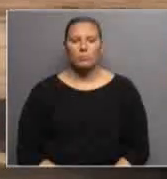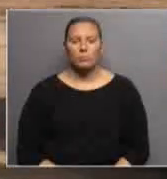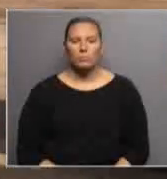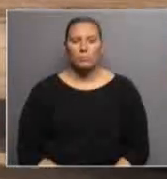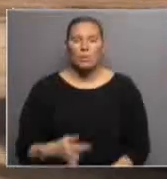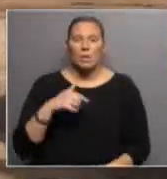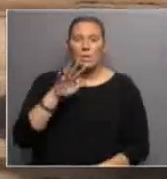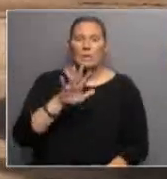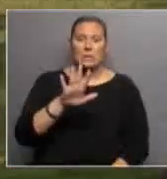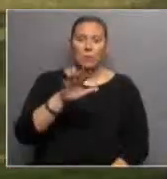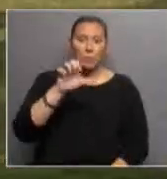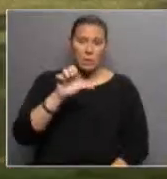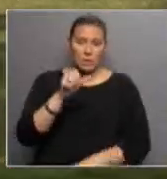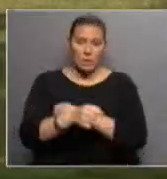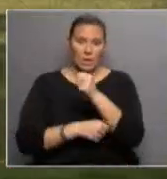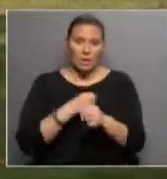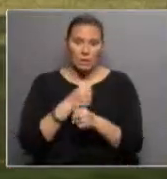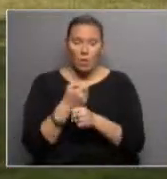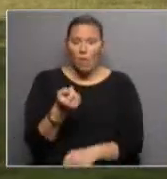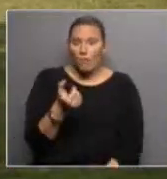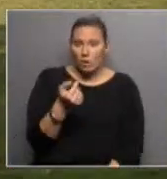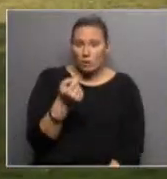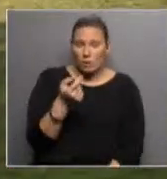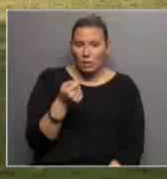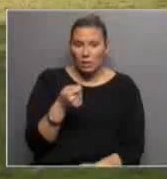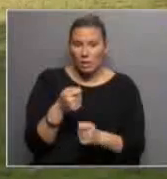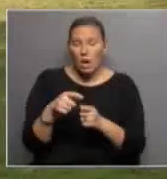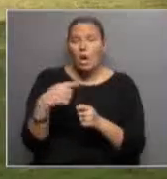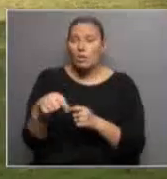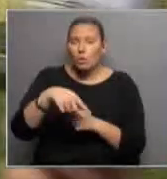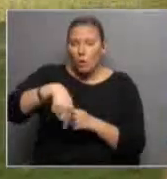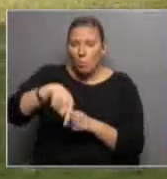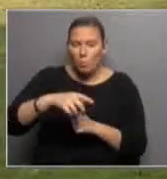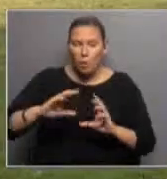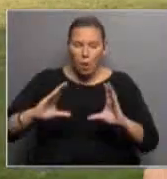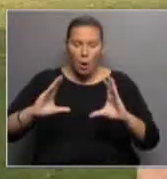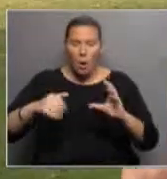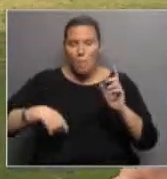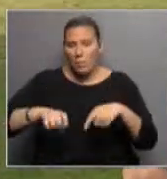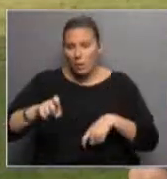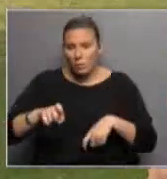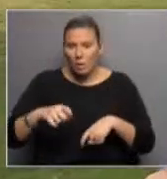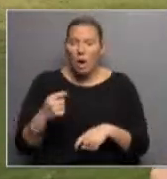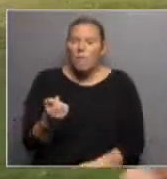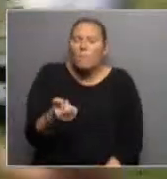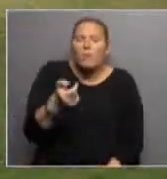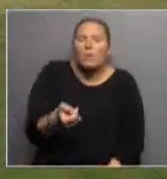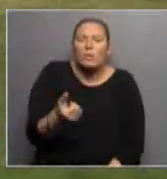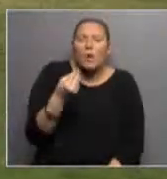Oh, yo tengo 56, ¿no? Bolita, trompo, pelota, ni hablar. ¿Y cómo se jugaban las bolitas, por